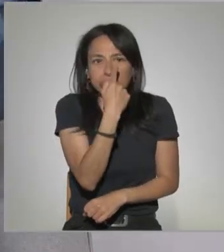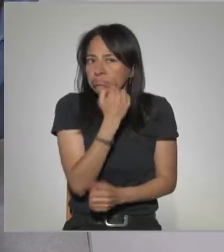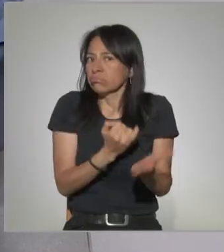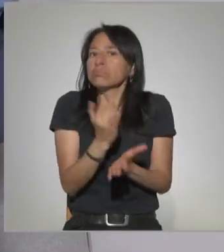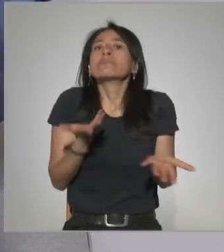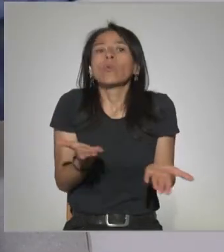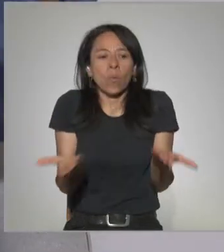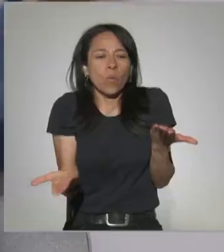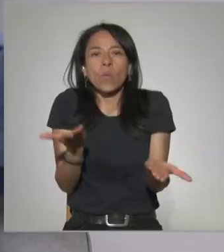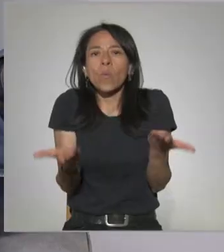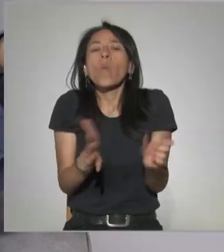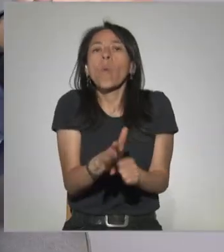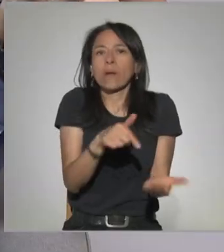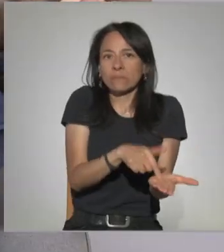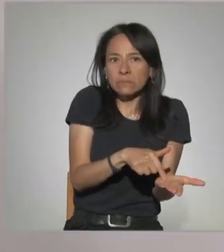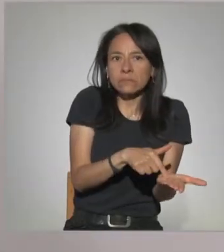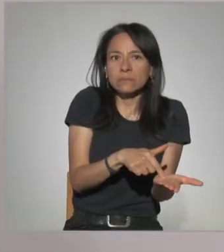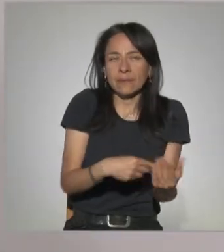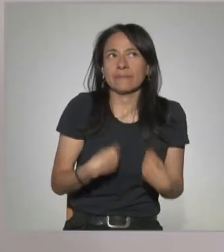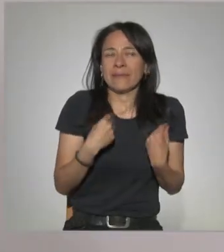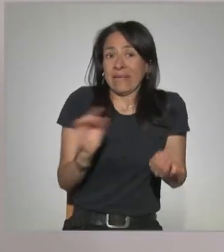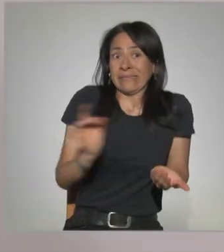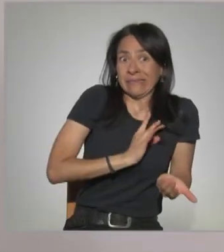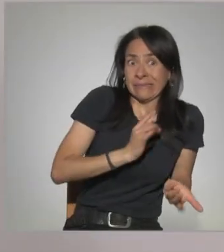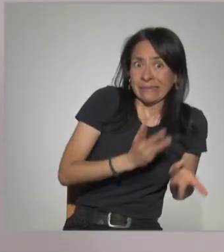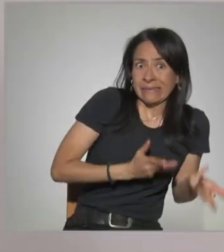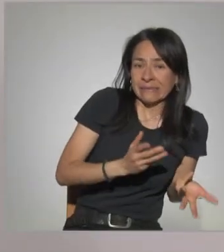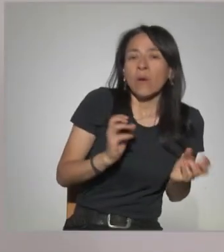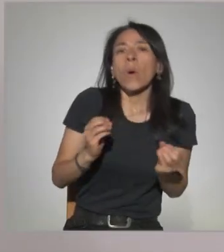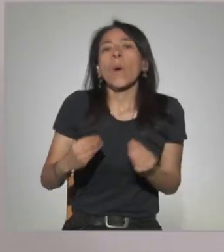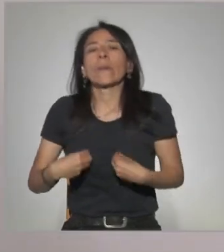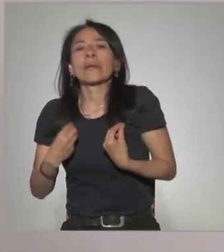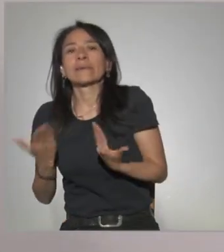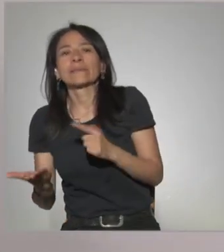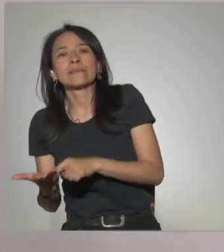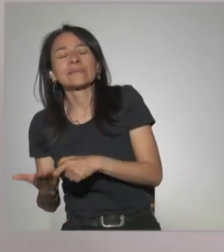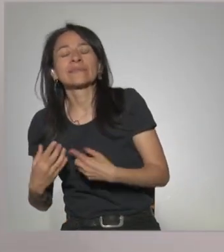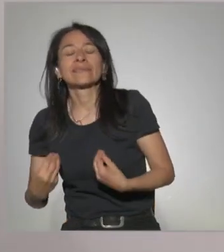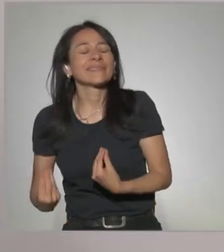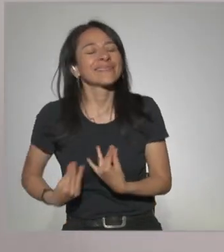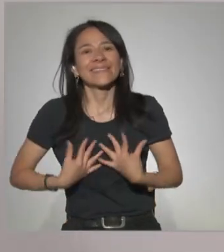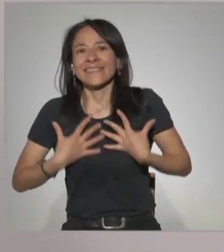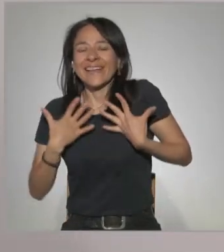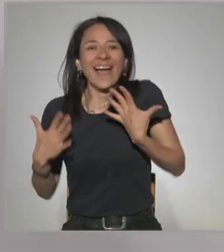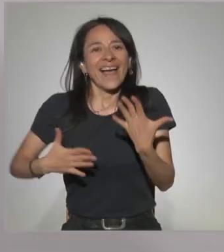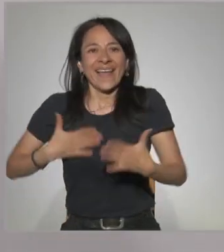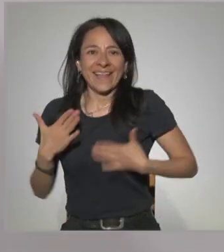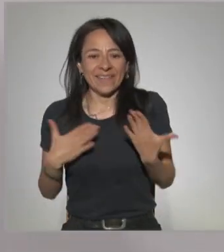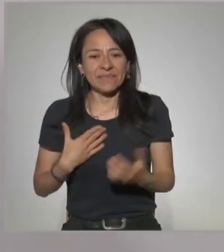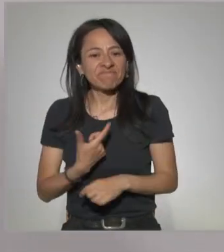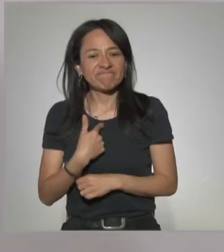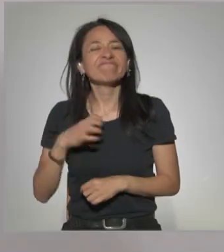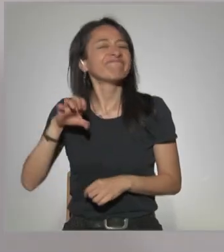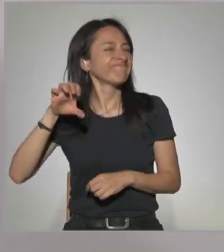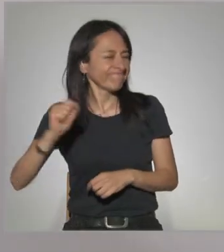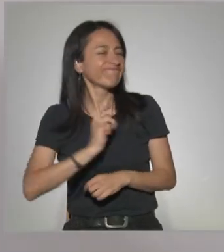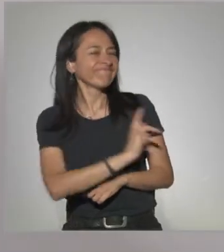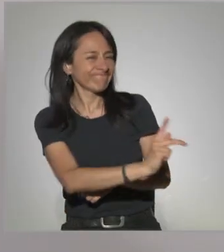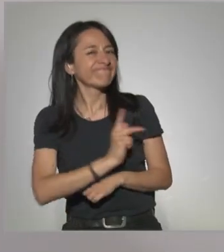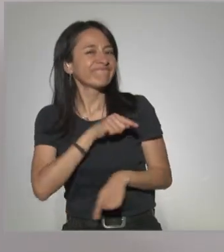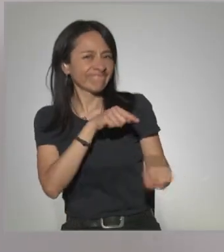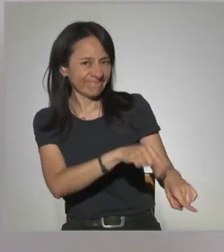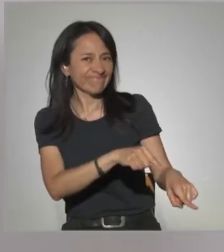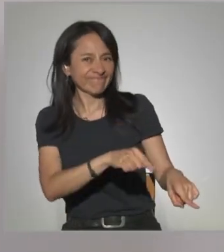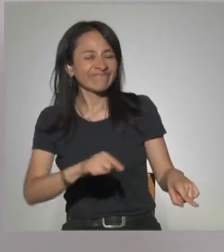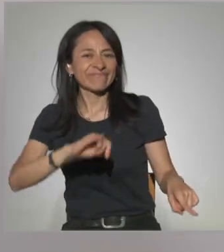vives en excitación? Vives en entusiasmo, ¿no? Es que coincido con Jan, porque